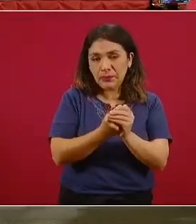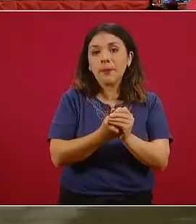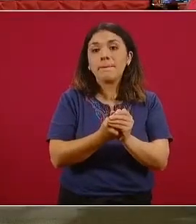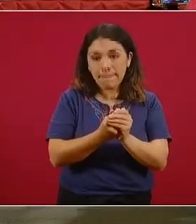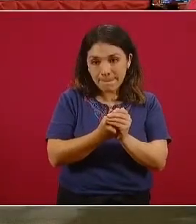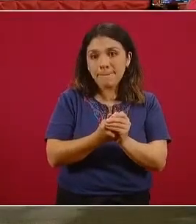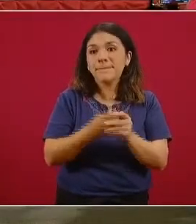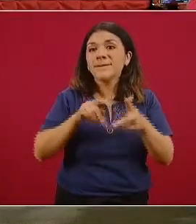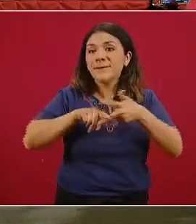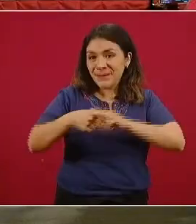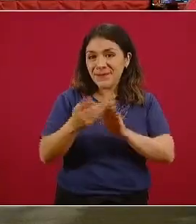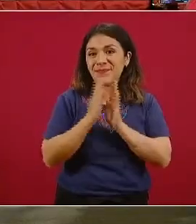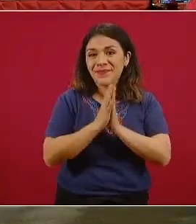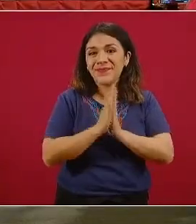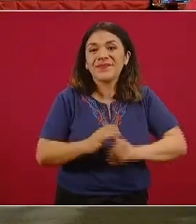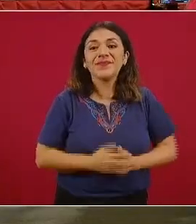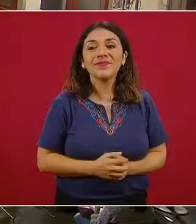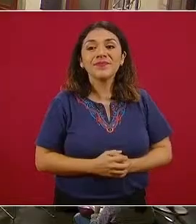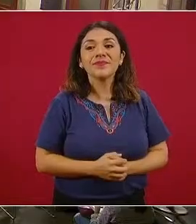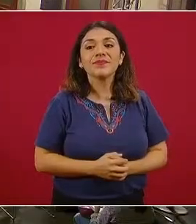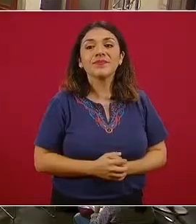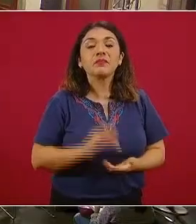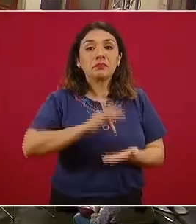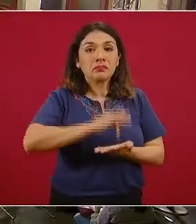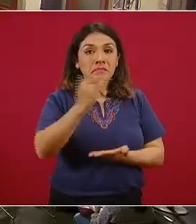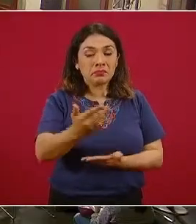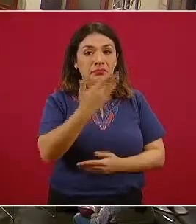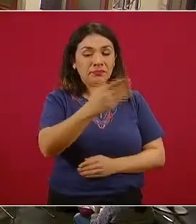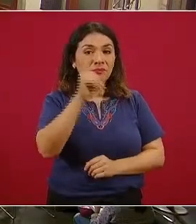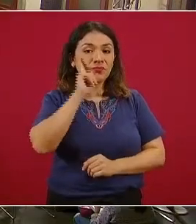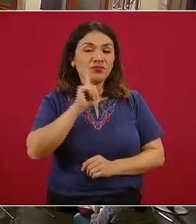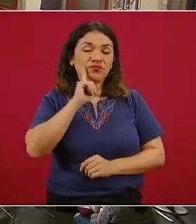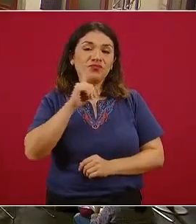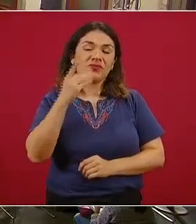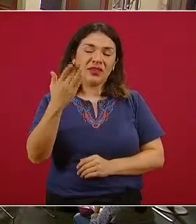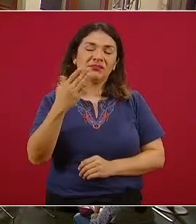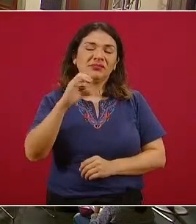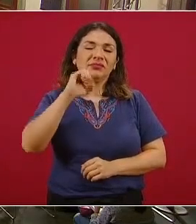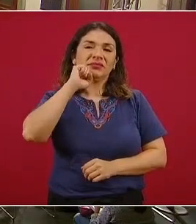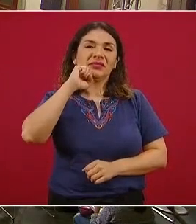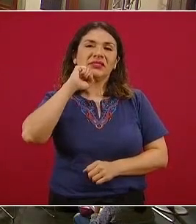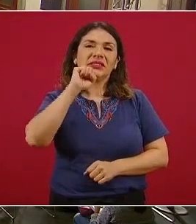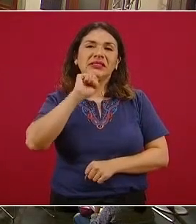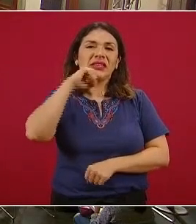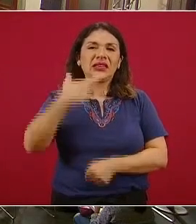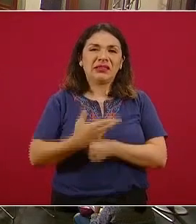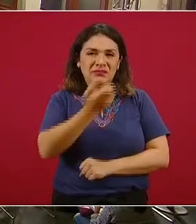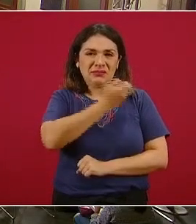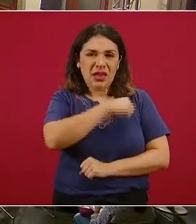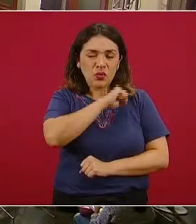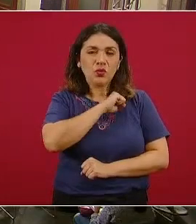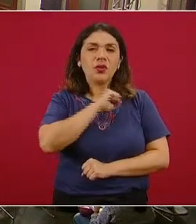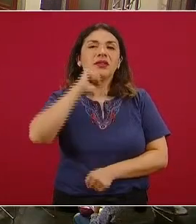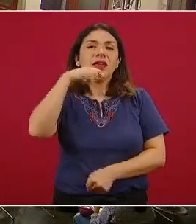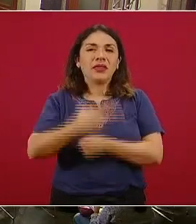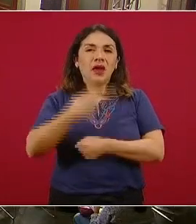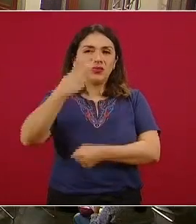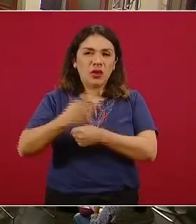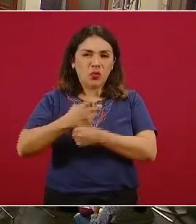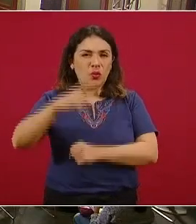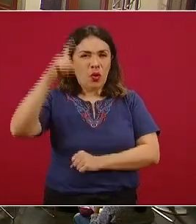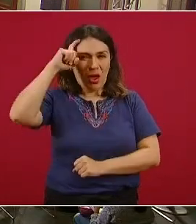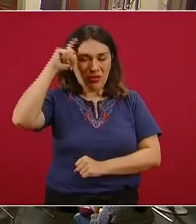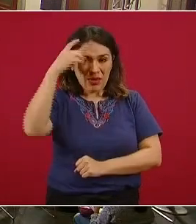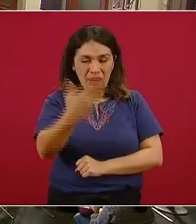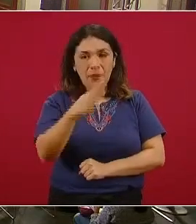Por favor, maestra. Muchísimas gracias a la Secretaría de Salud, en especial al subsecretario doctor Pérez-Gatell por